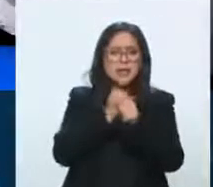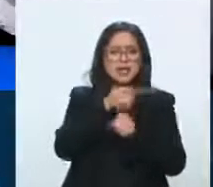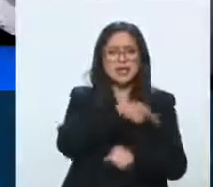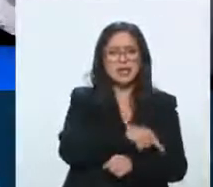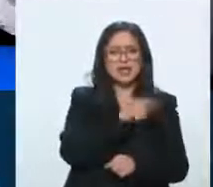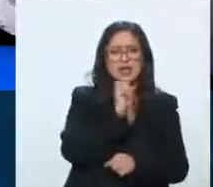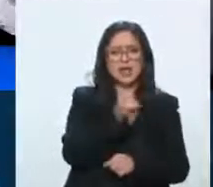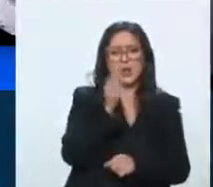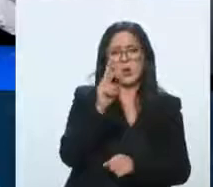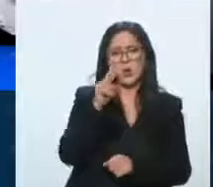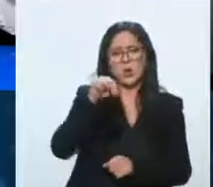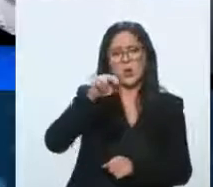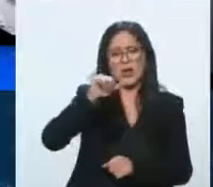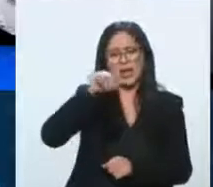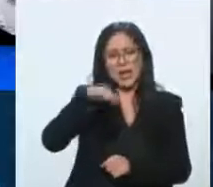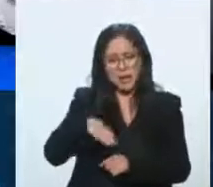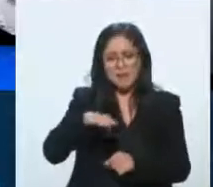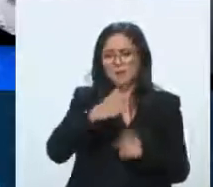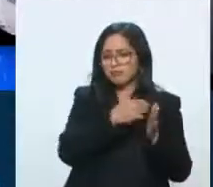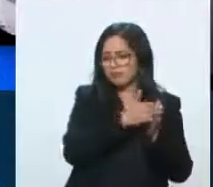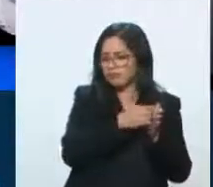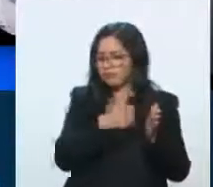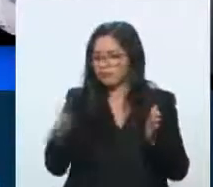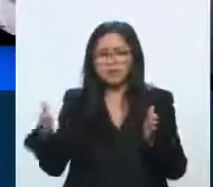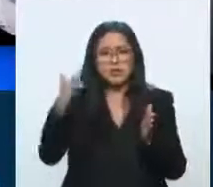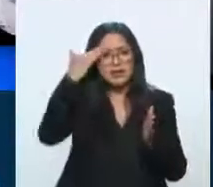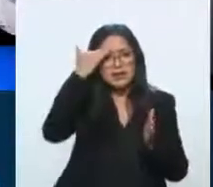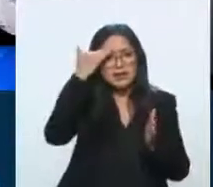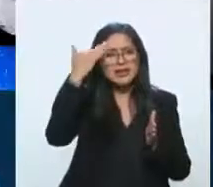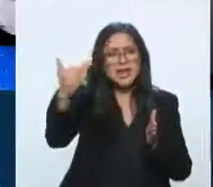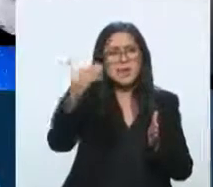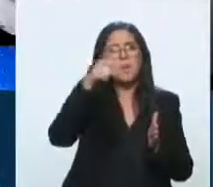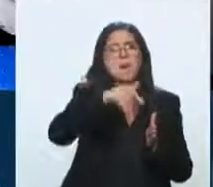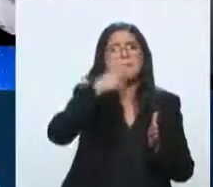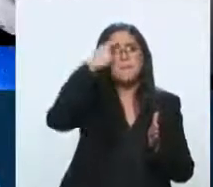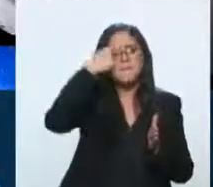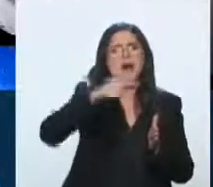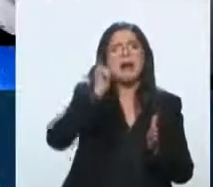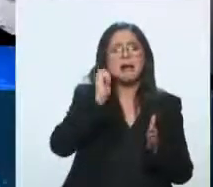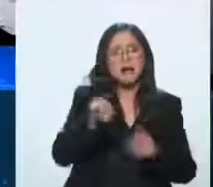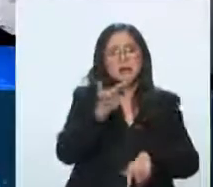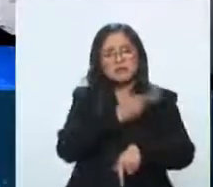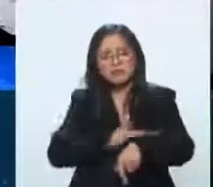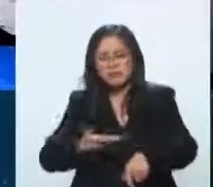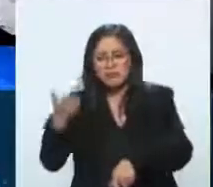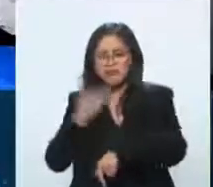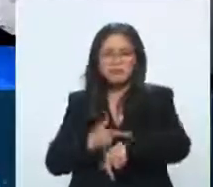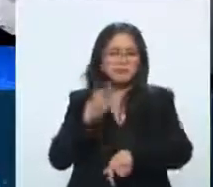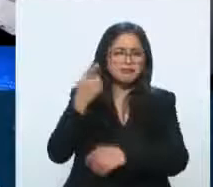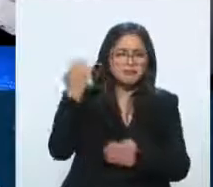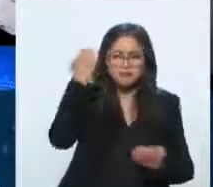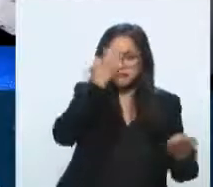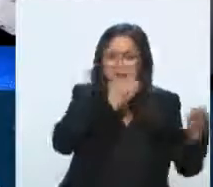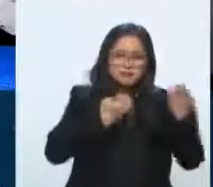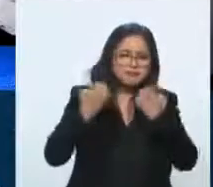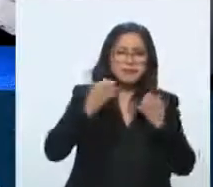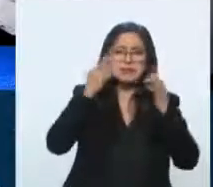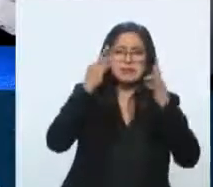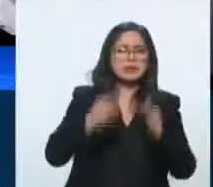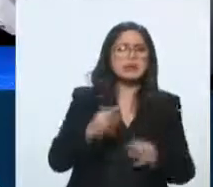IMAS de UNAM. Por ese periodo de tiempo, entre que ellos tuvieron las bases y ya analizamos los resultados, en